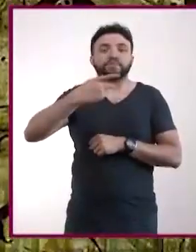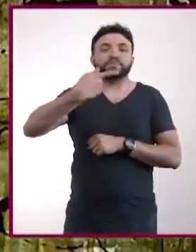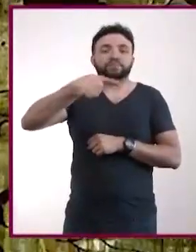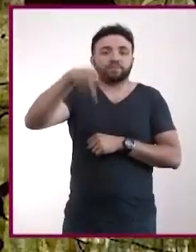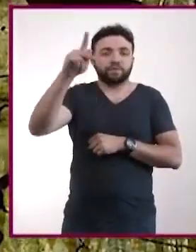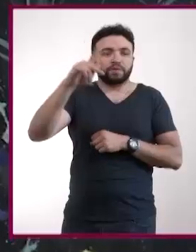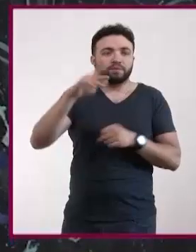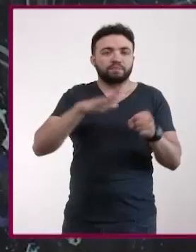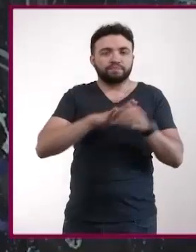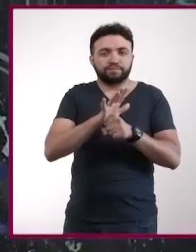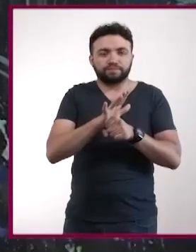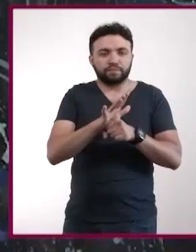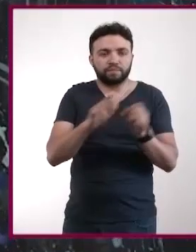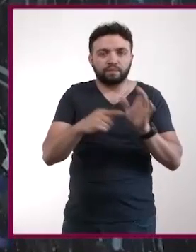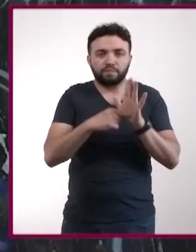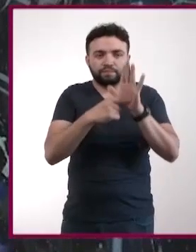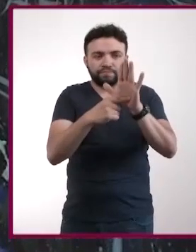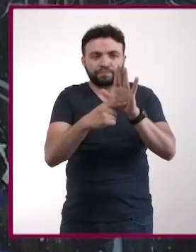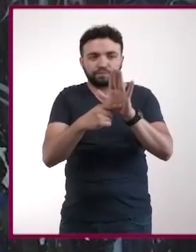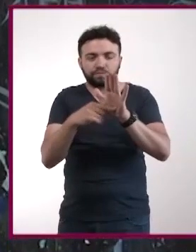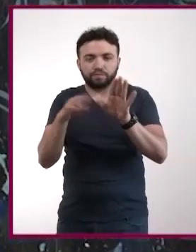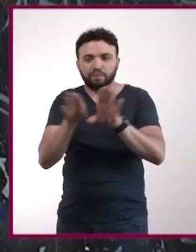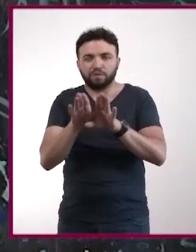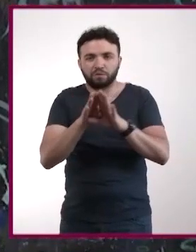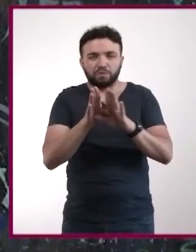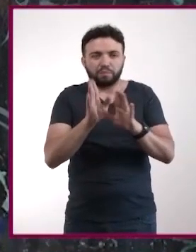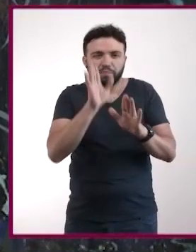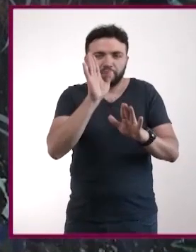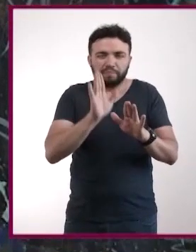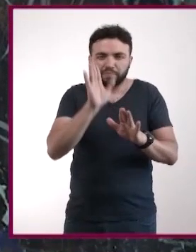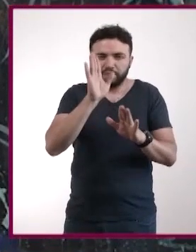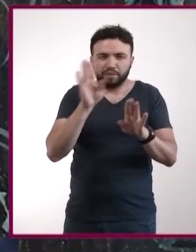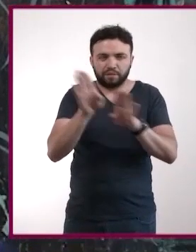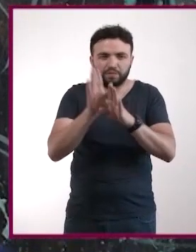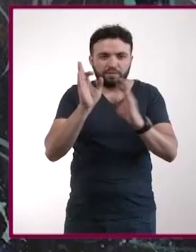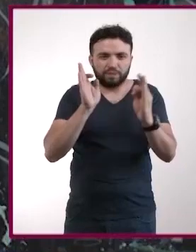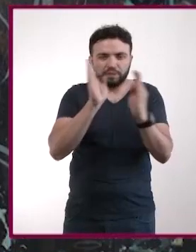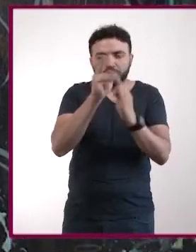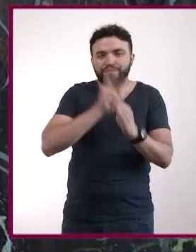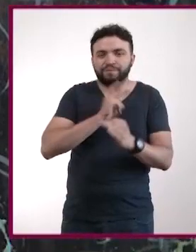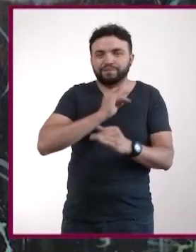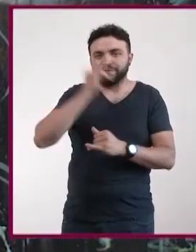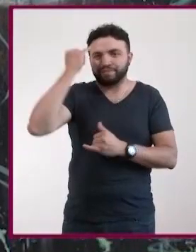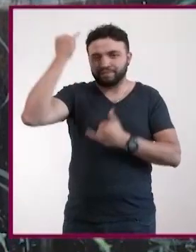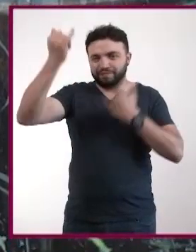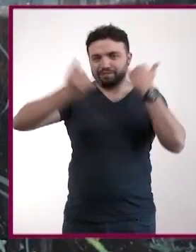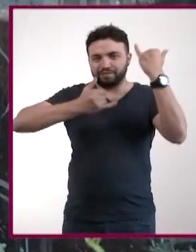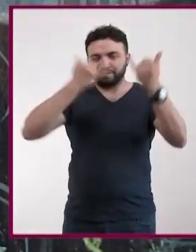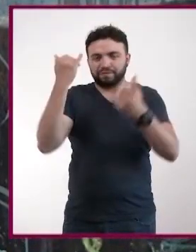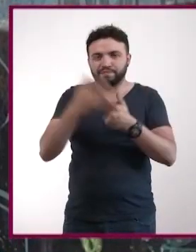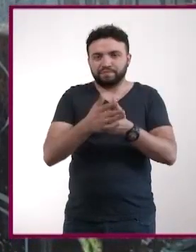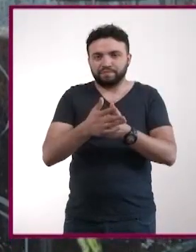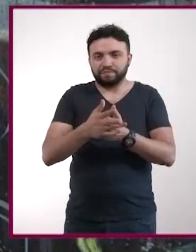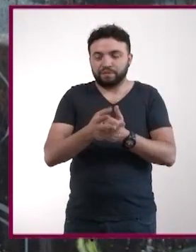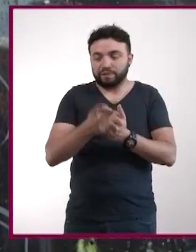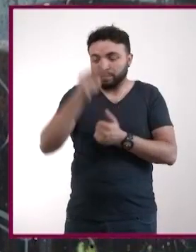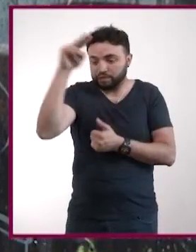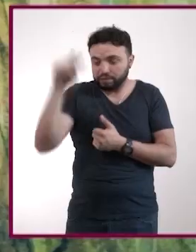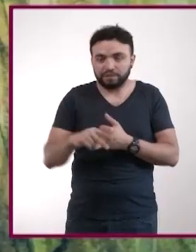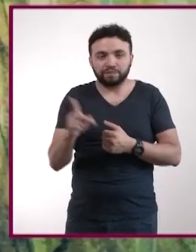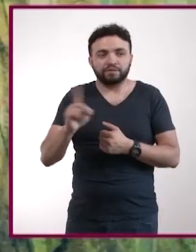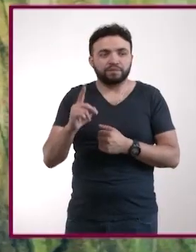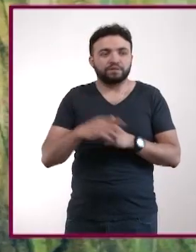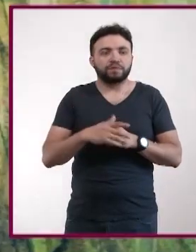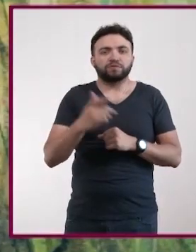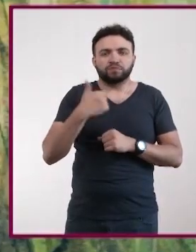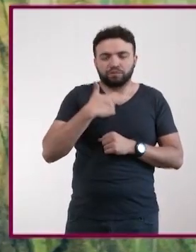de una manera, digamos, una aproximación imaginaria, ¿no? Sobre este ecosistema